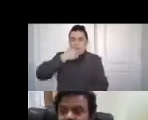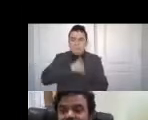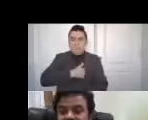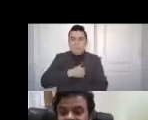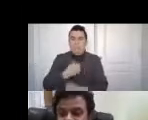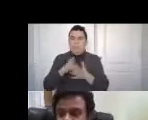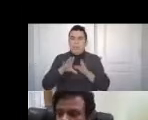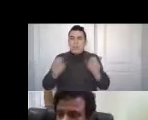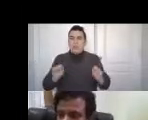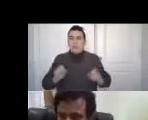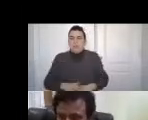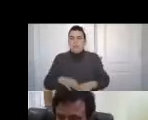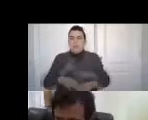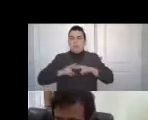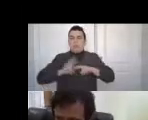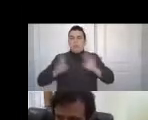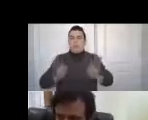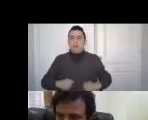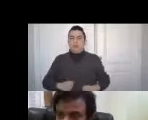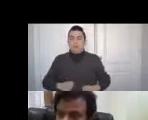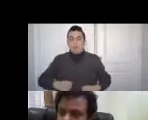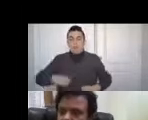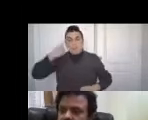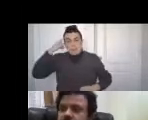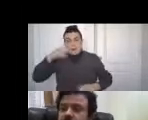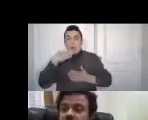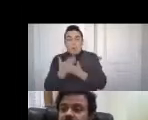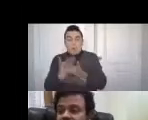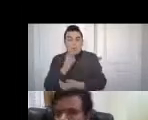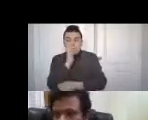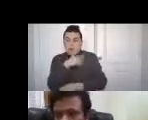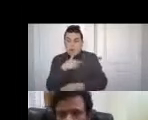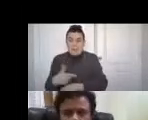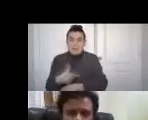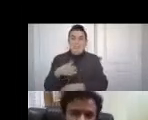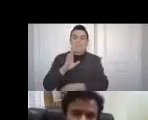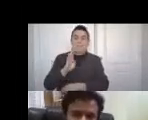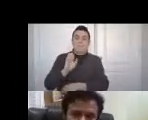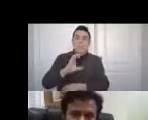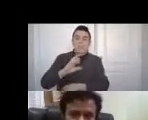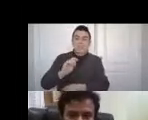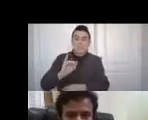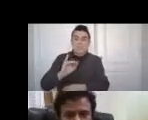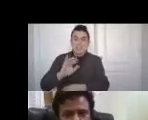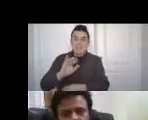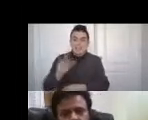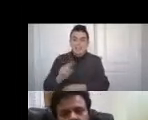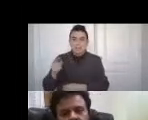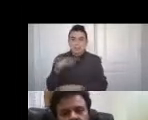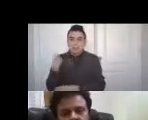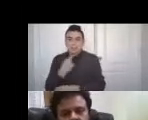toda una maquinaria de conocimiento muy importante para poder saber cómo podemos atacar este nuevo patógeno.